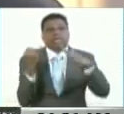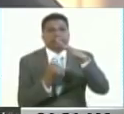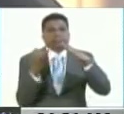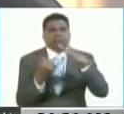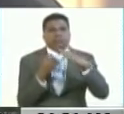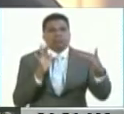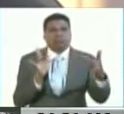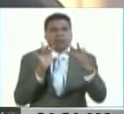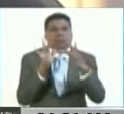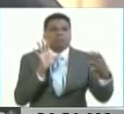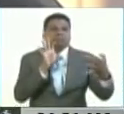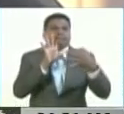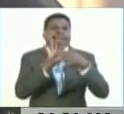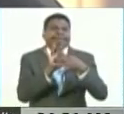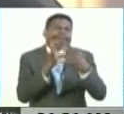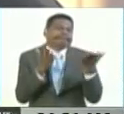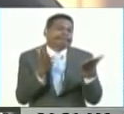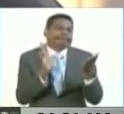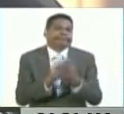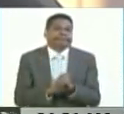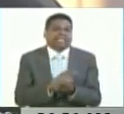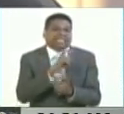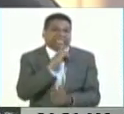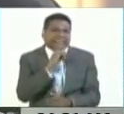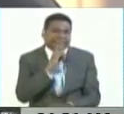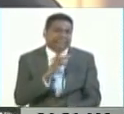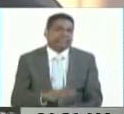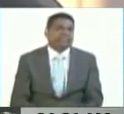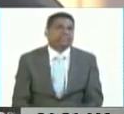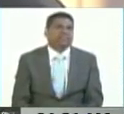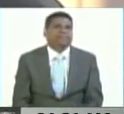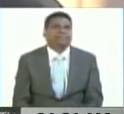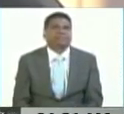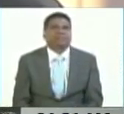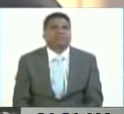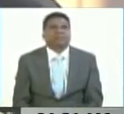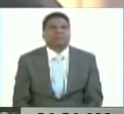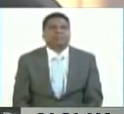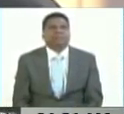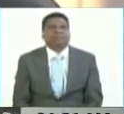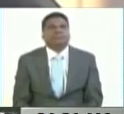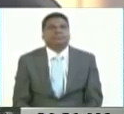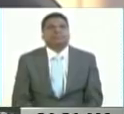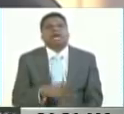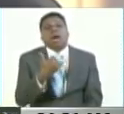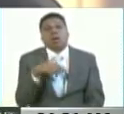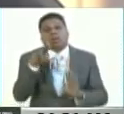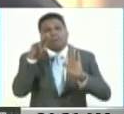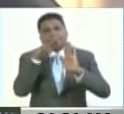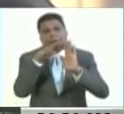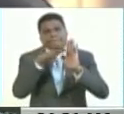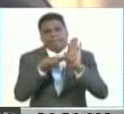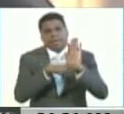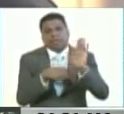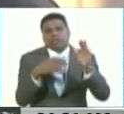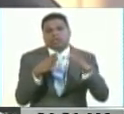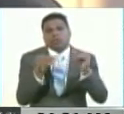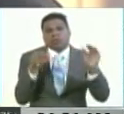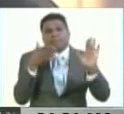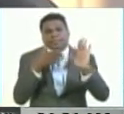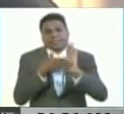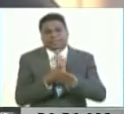enlace. Es importante que se sigan tomando las medidas que se están tomando ahora a partir de esto que está sucediendo y